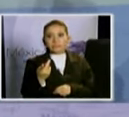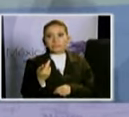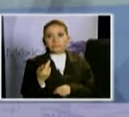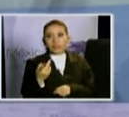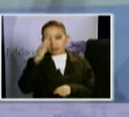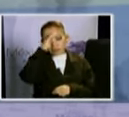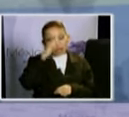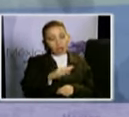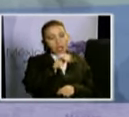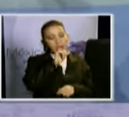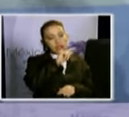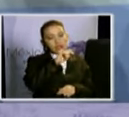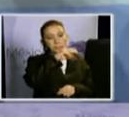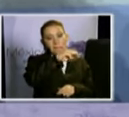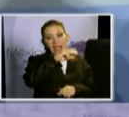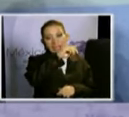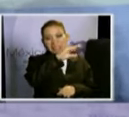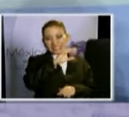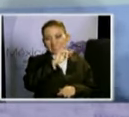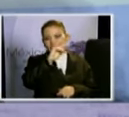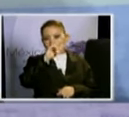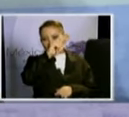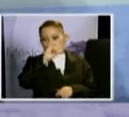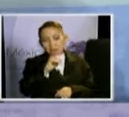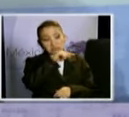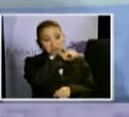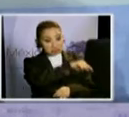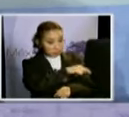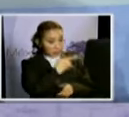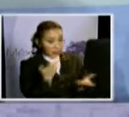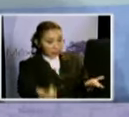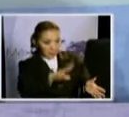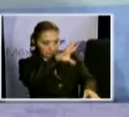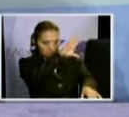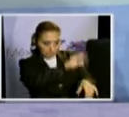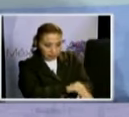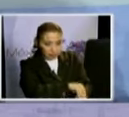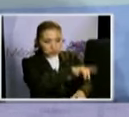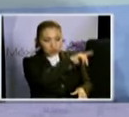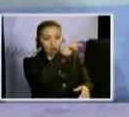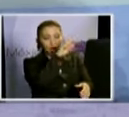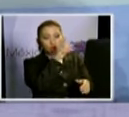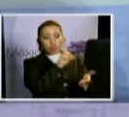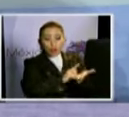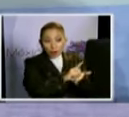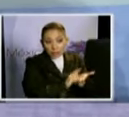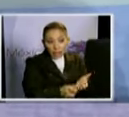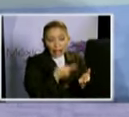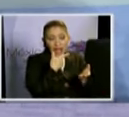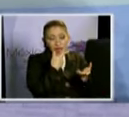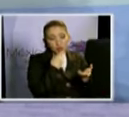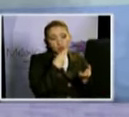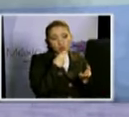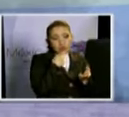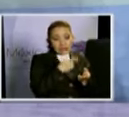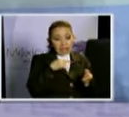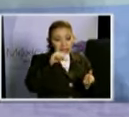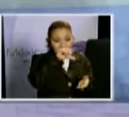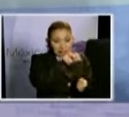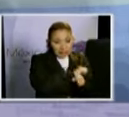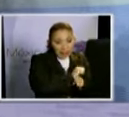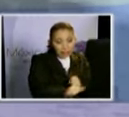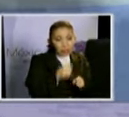al señor Antonio Luigi Masitelli si la legalización de las drogas blandas debe ser el tema central y urgente en